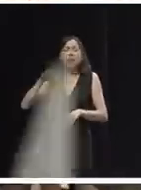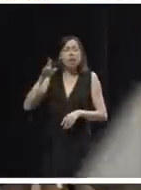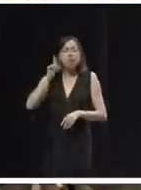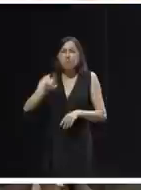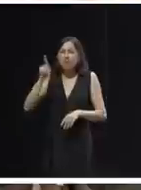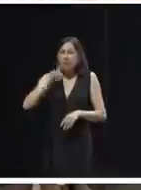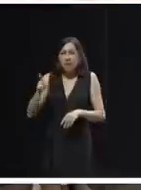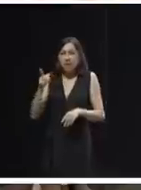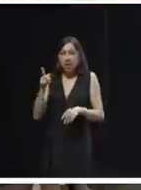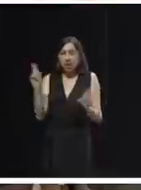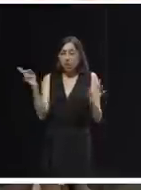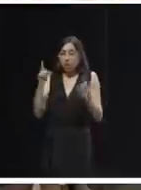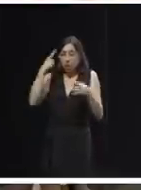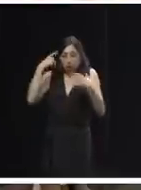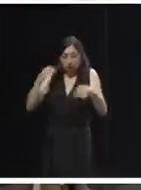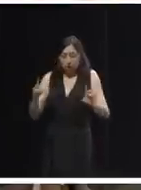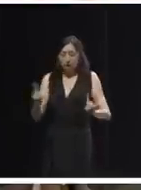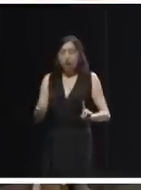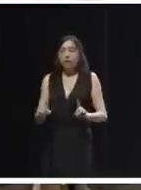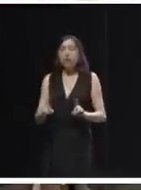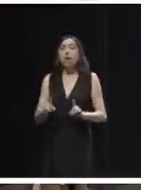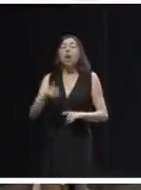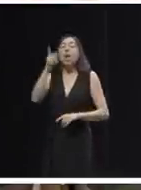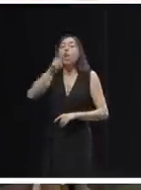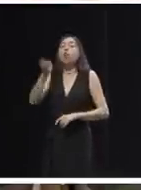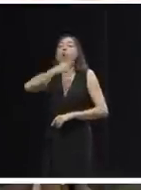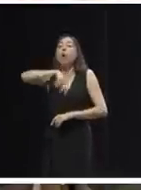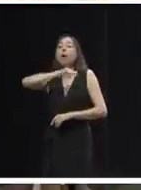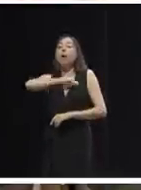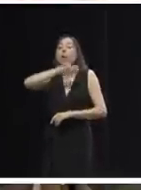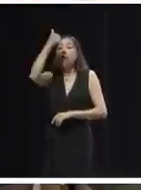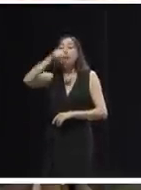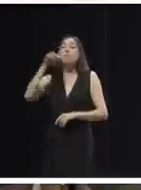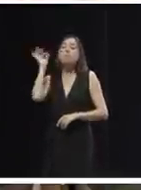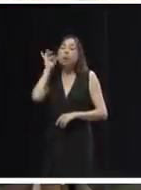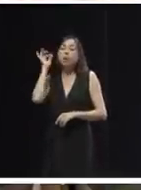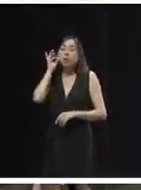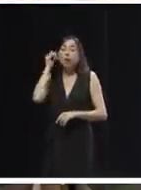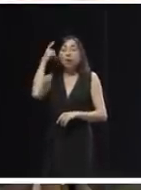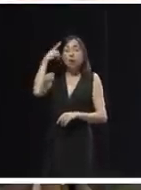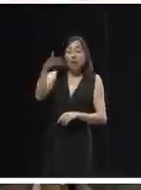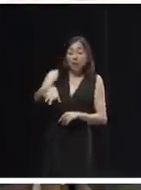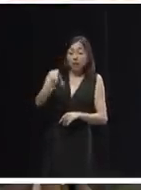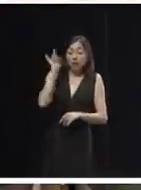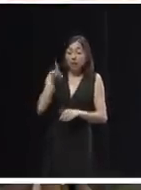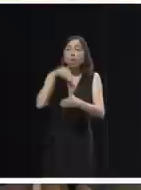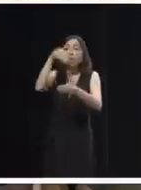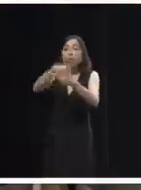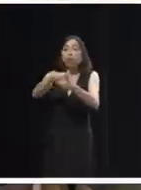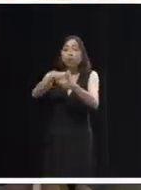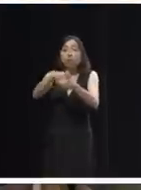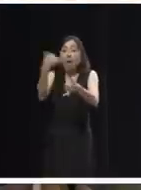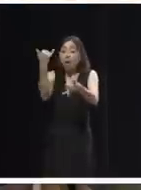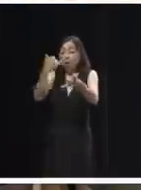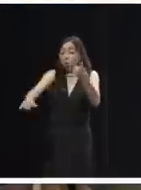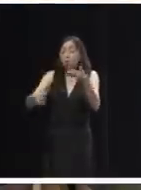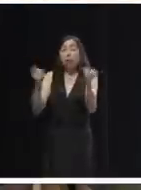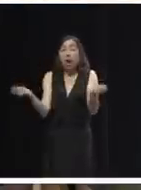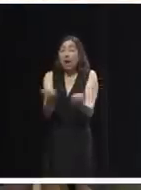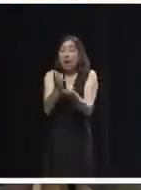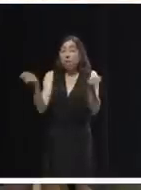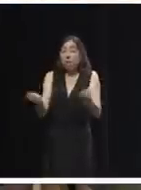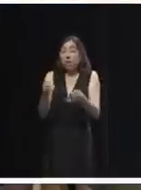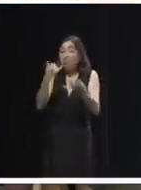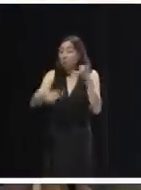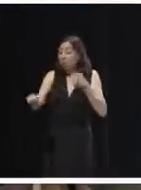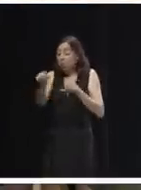creáis esto. Los españoles y las españolas van a decidir su voto en la última campaña, en la última